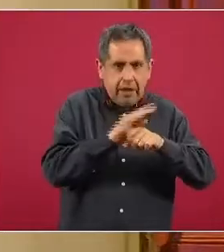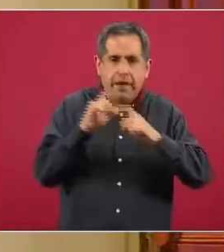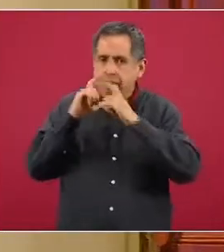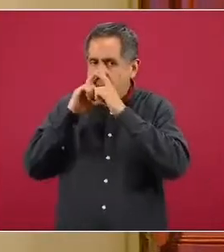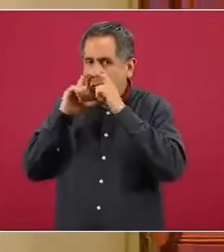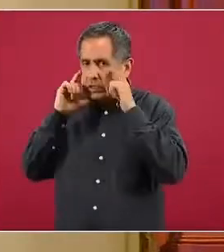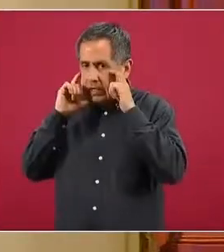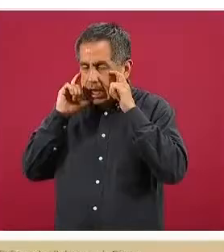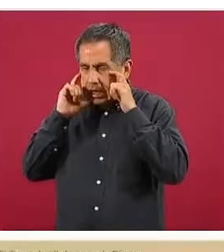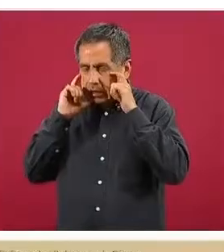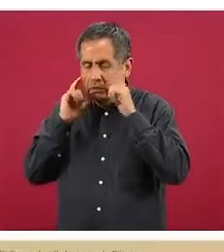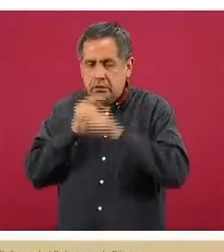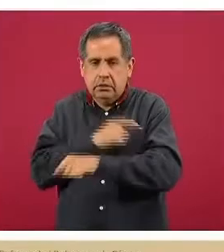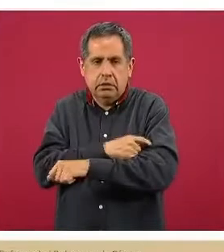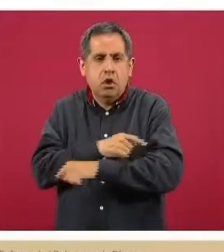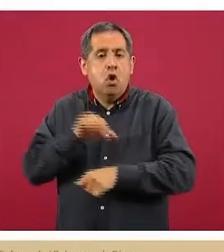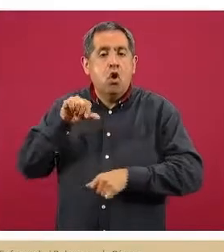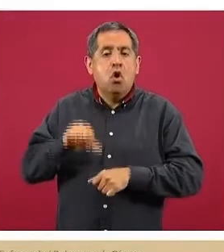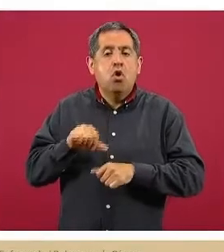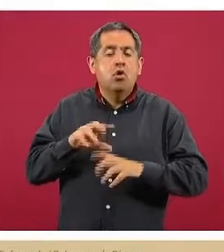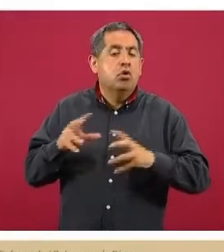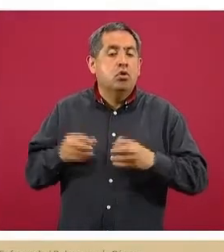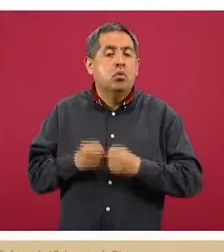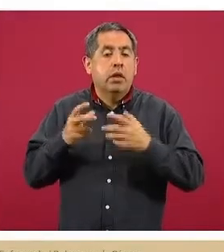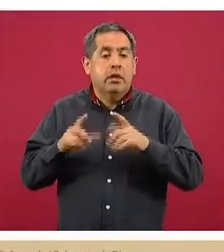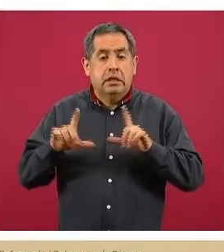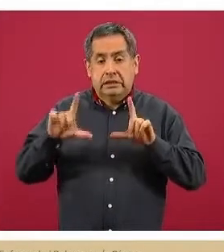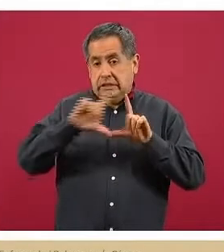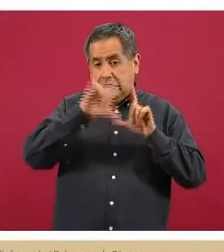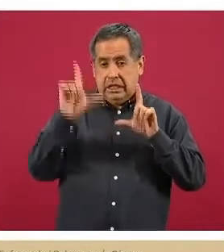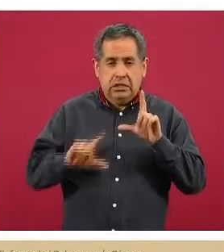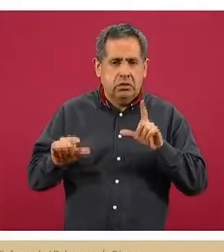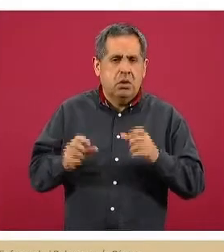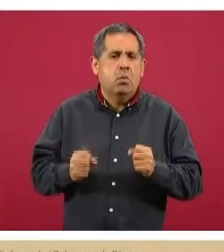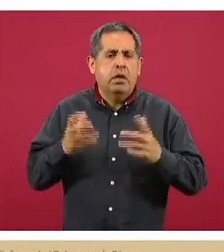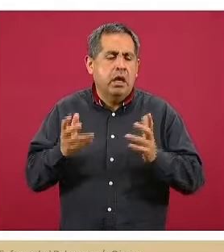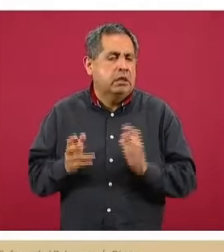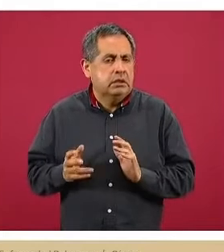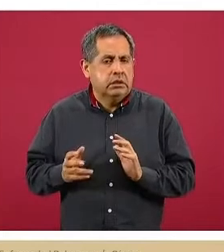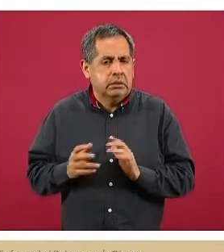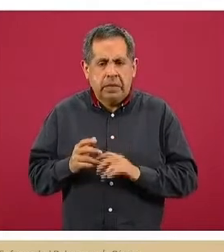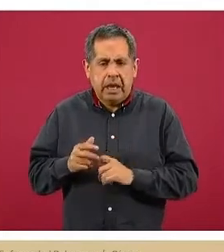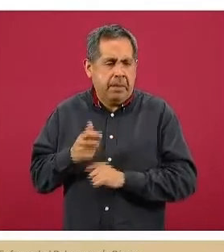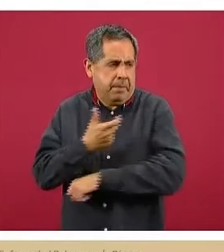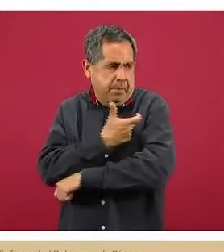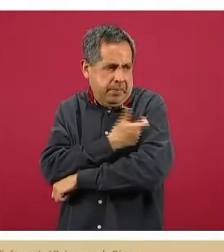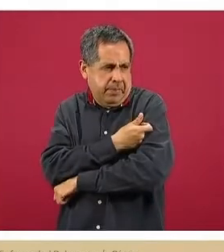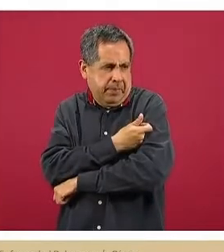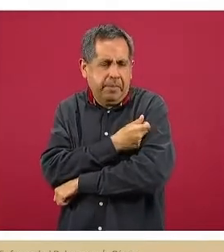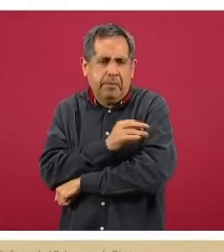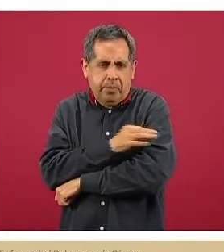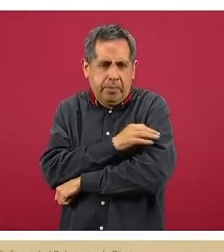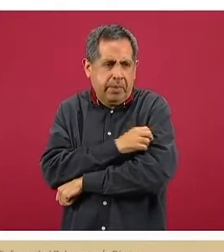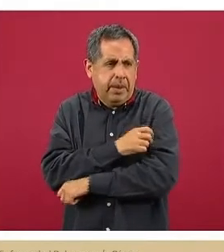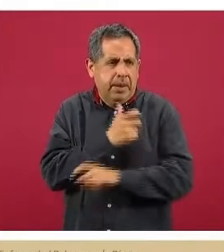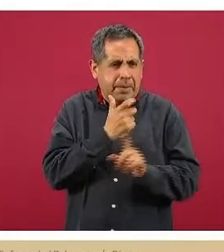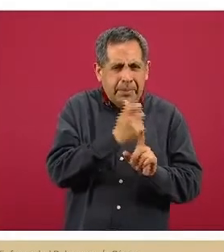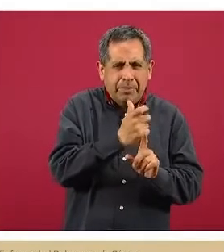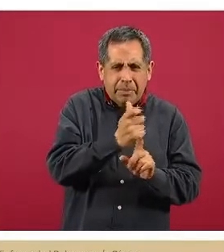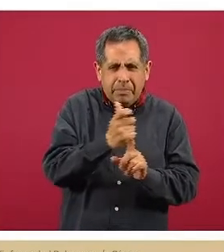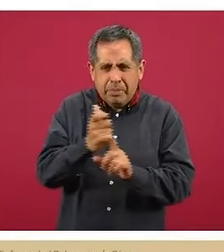de hoy podemos ver que la meta nacional se incrementa en un avance a un